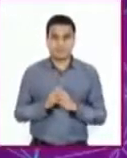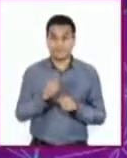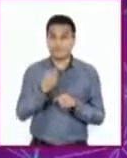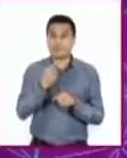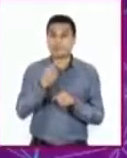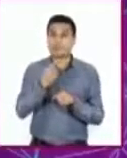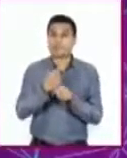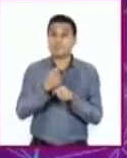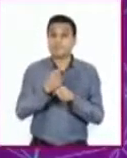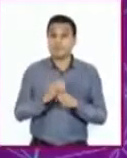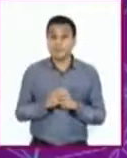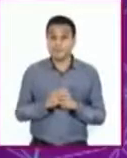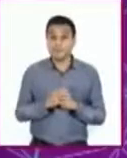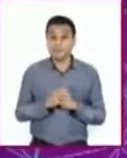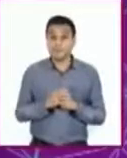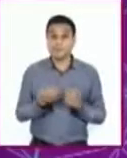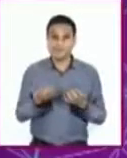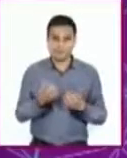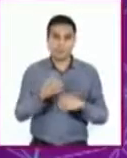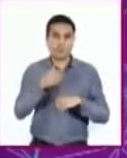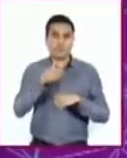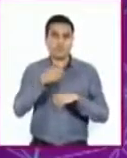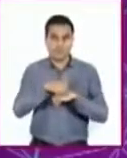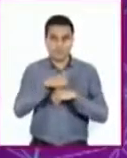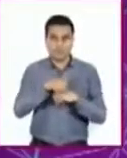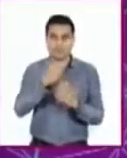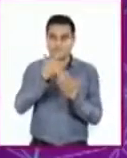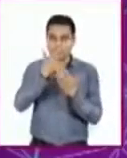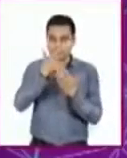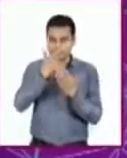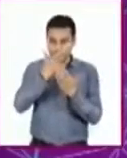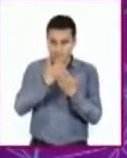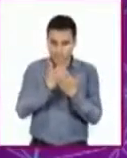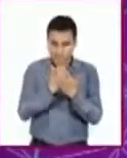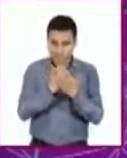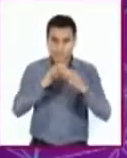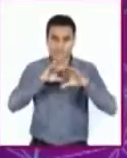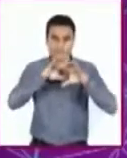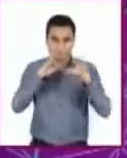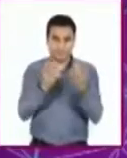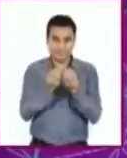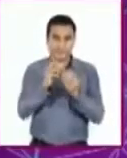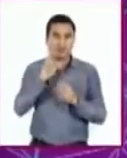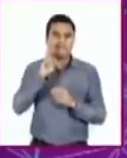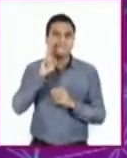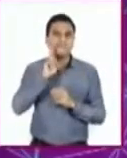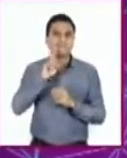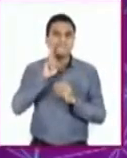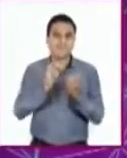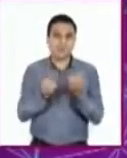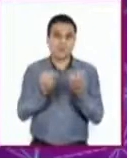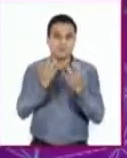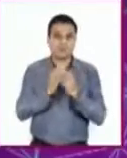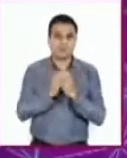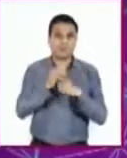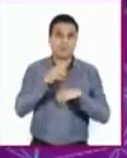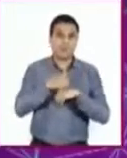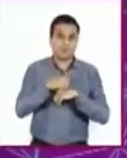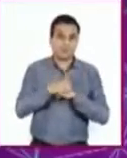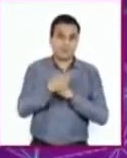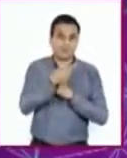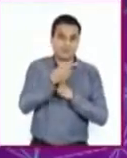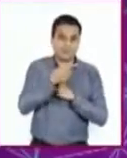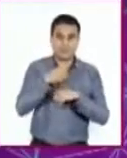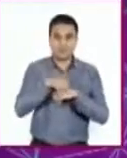se suman los valores de las columnas por separado para calcular los totales de los números negativos y